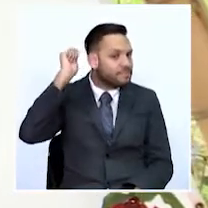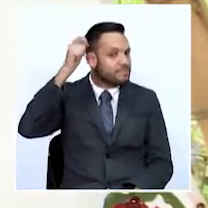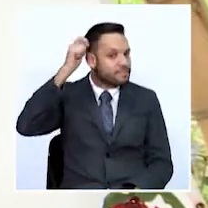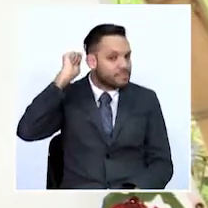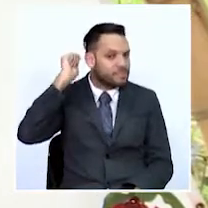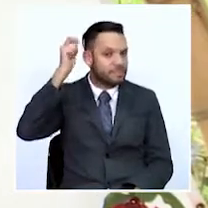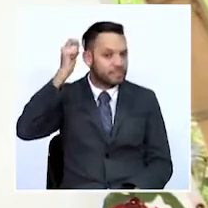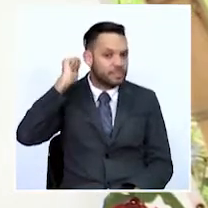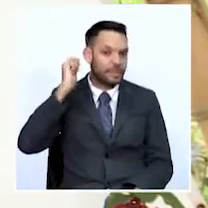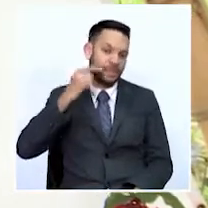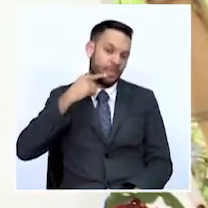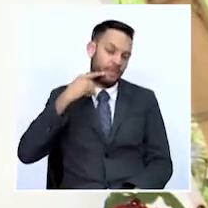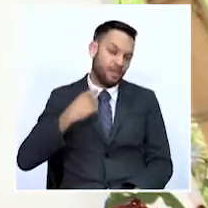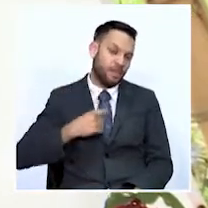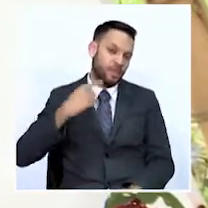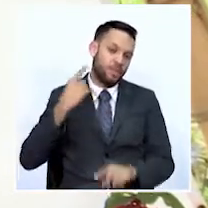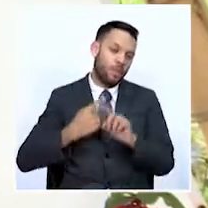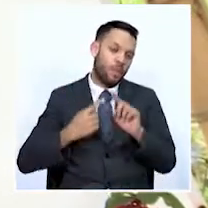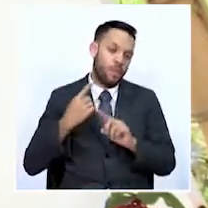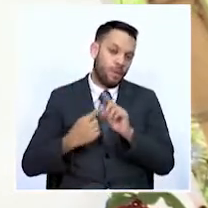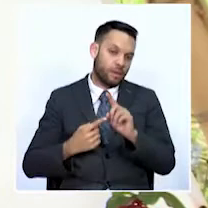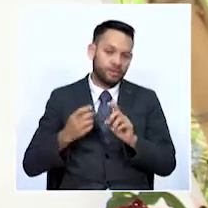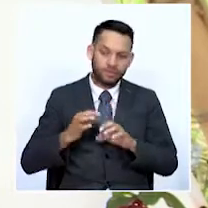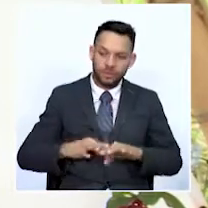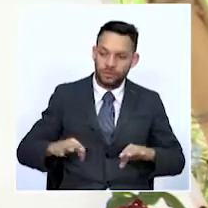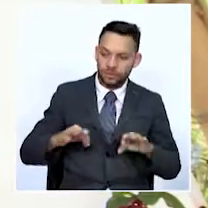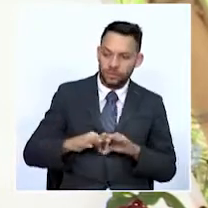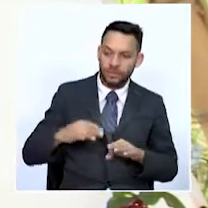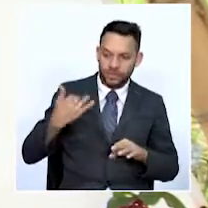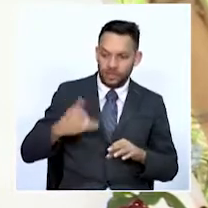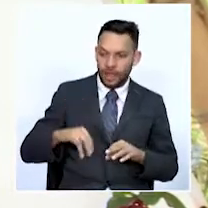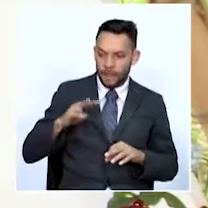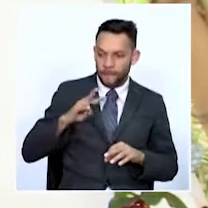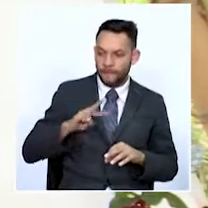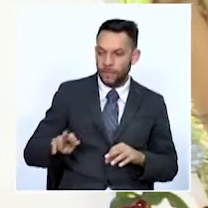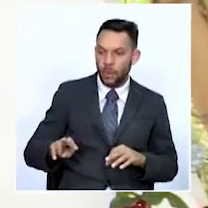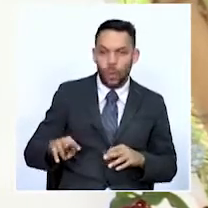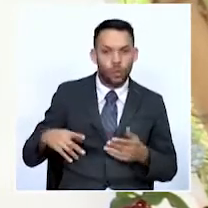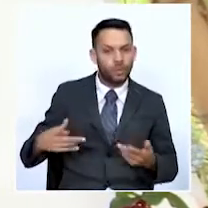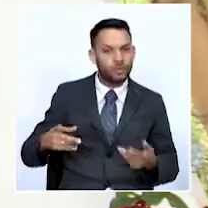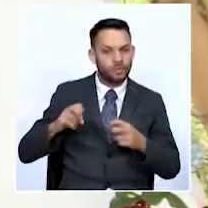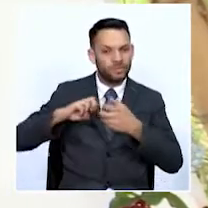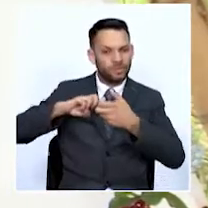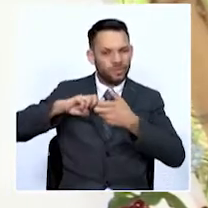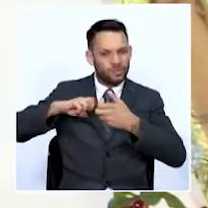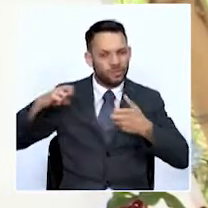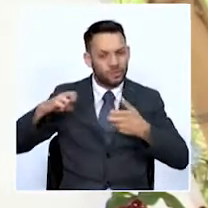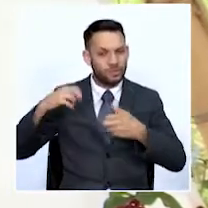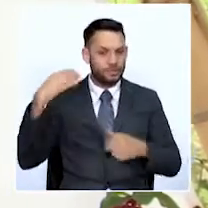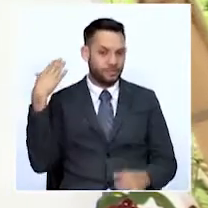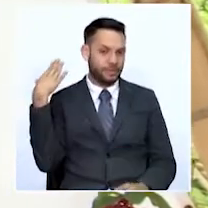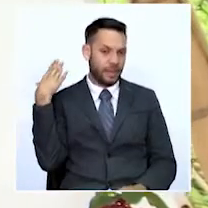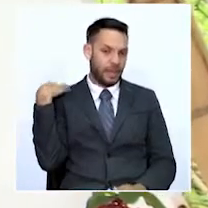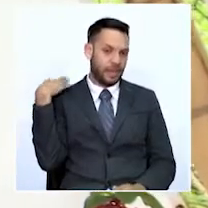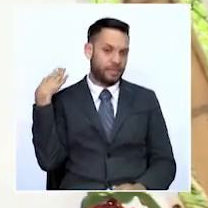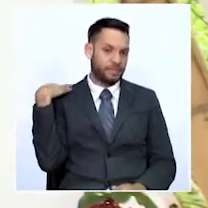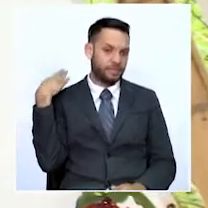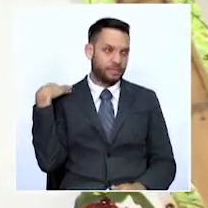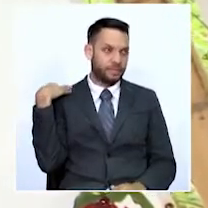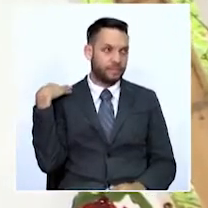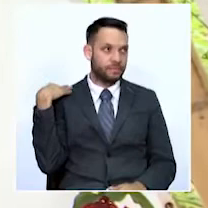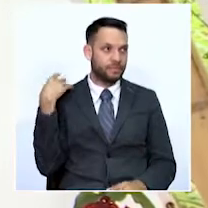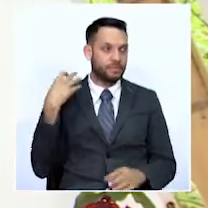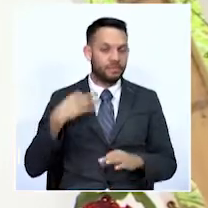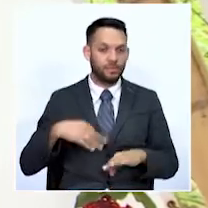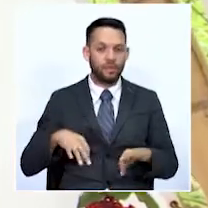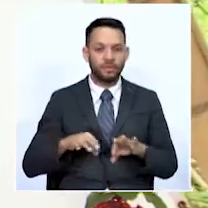es lo importante? Ya vimos toda esa parte de los musculitos que vienen de parte de atrás. ¿Qué hay que ver también? Esta parte